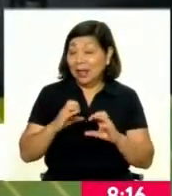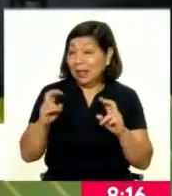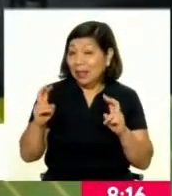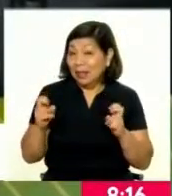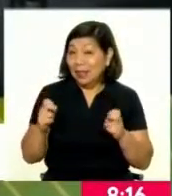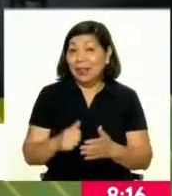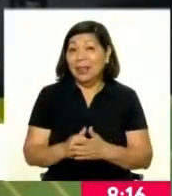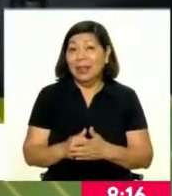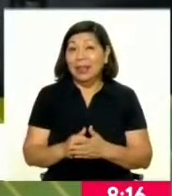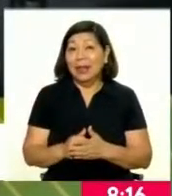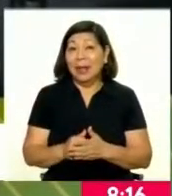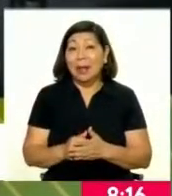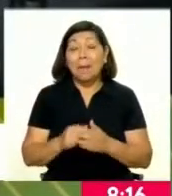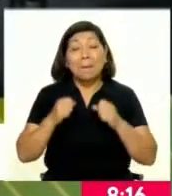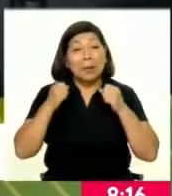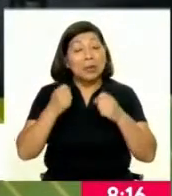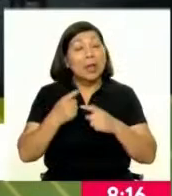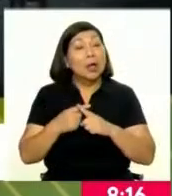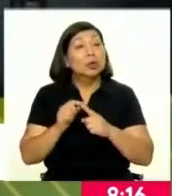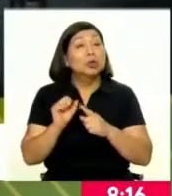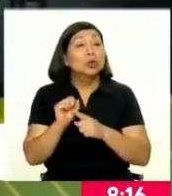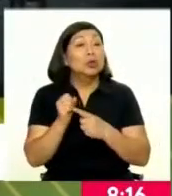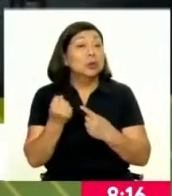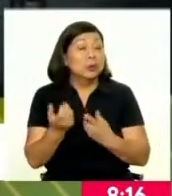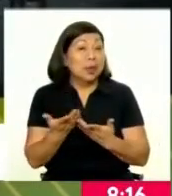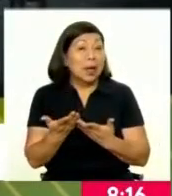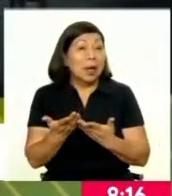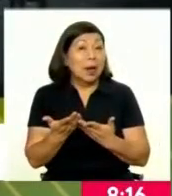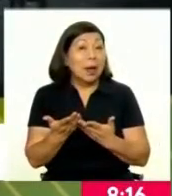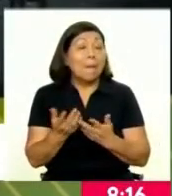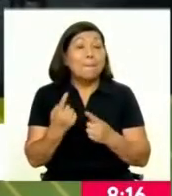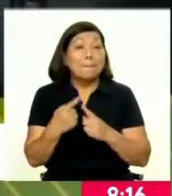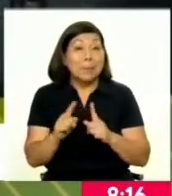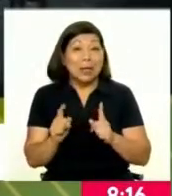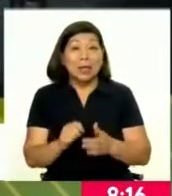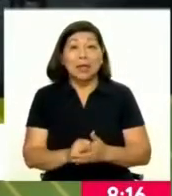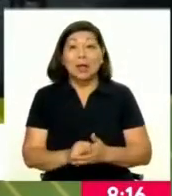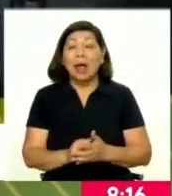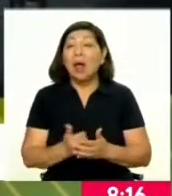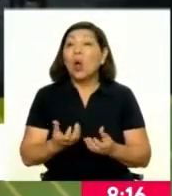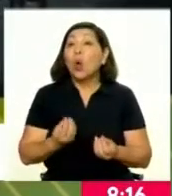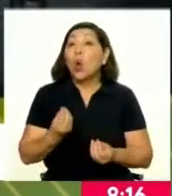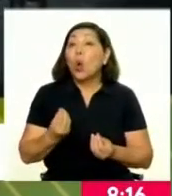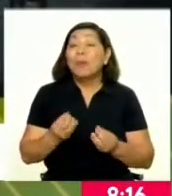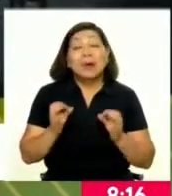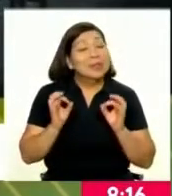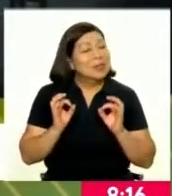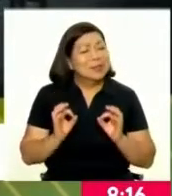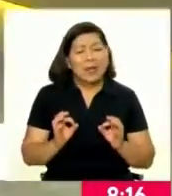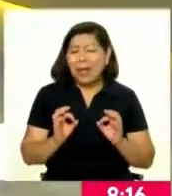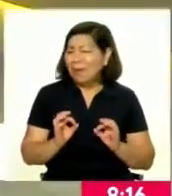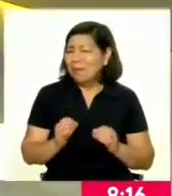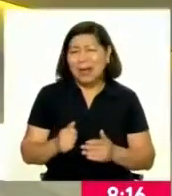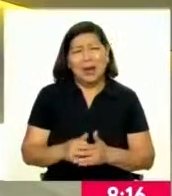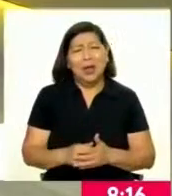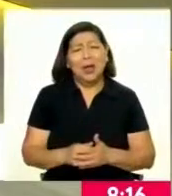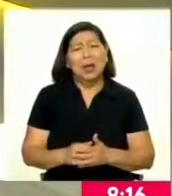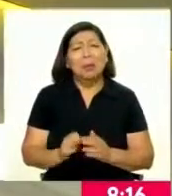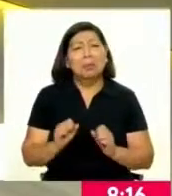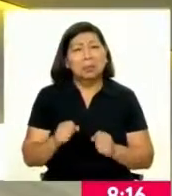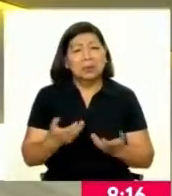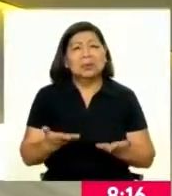tema de las protestas sociales, pero la defensa pública actúa siempre. ¿No? Nosotros